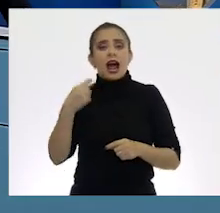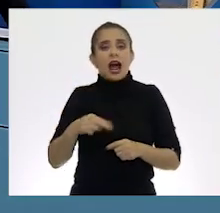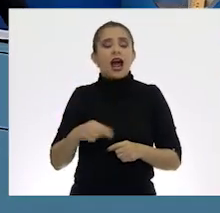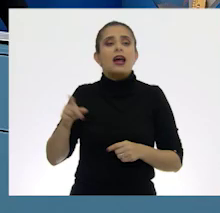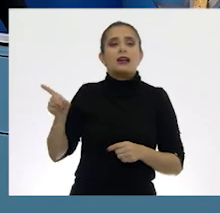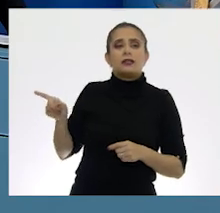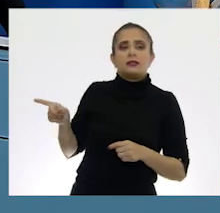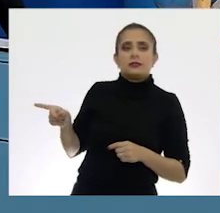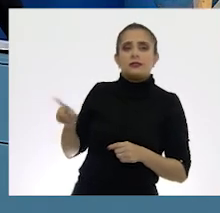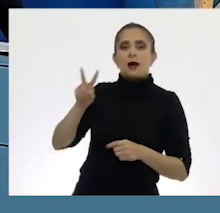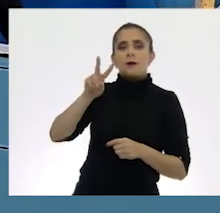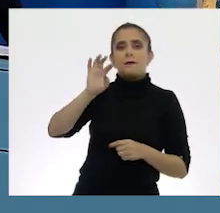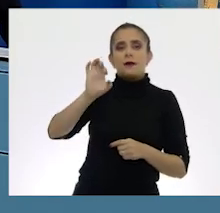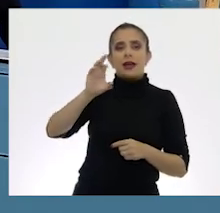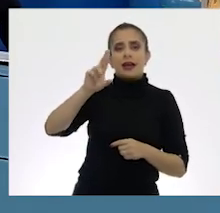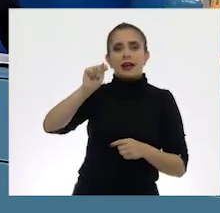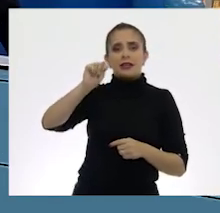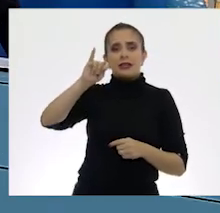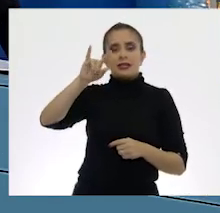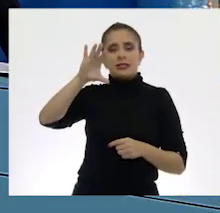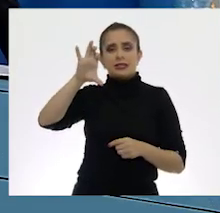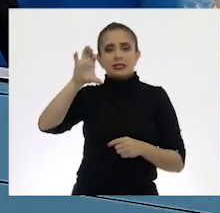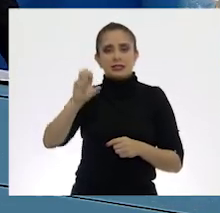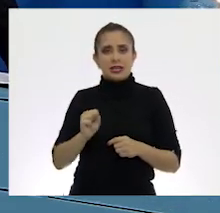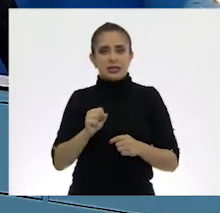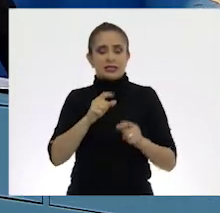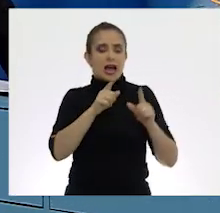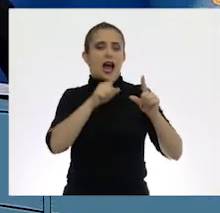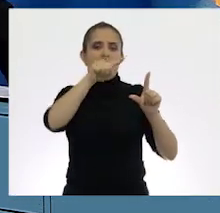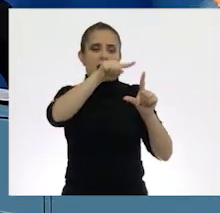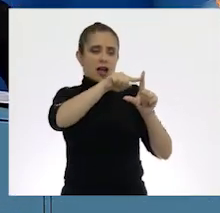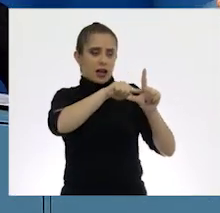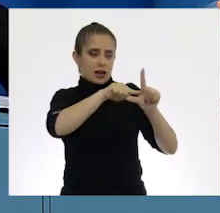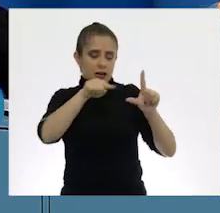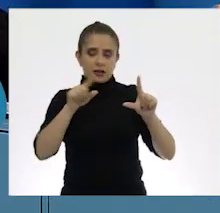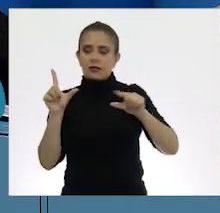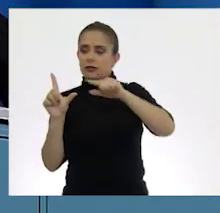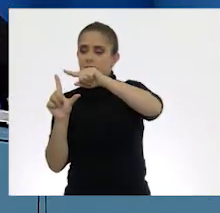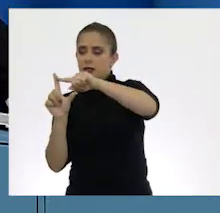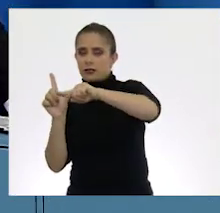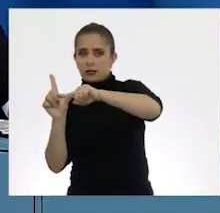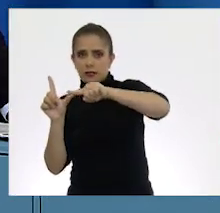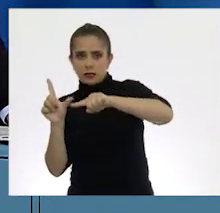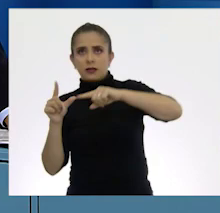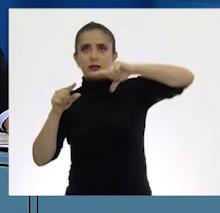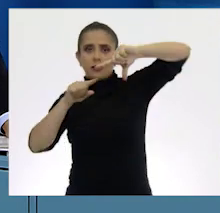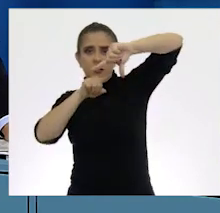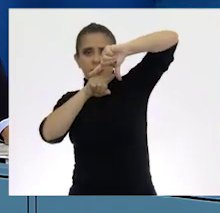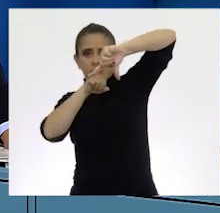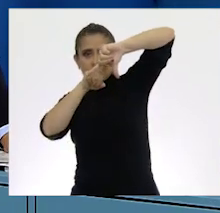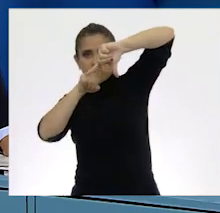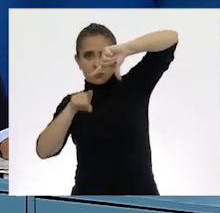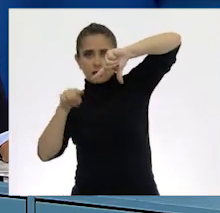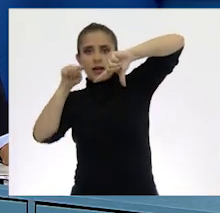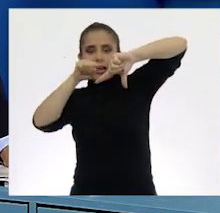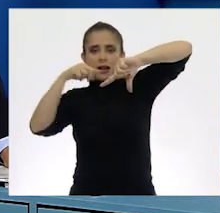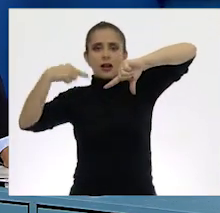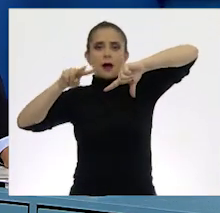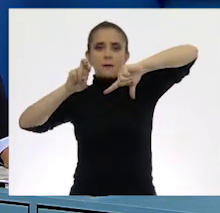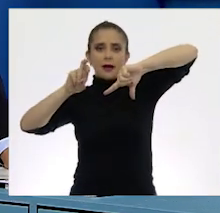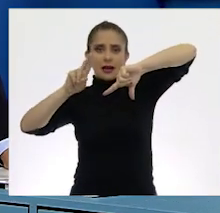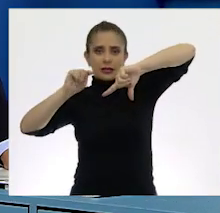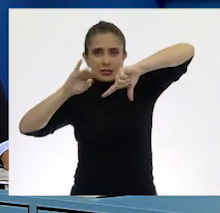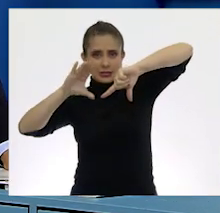como vértices. Tienen tres vértices. Tienen además